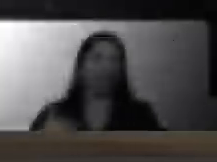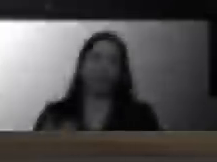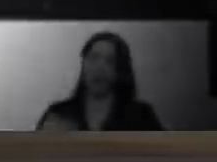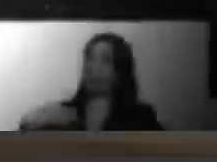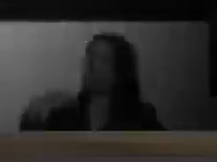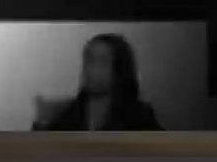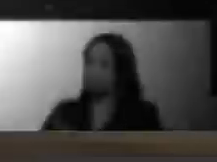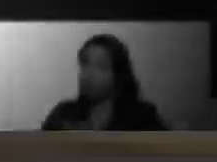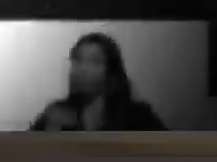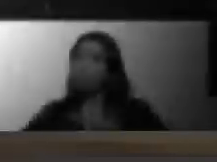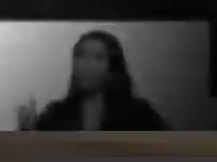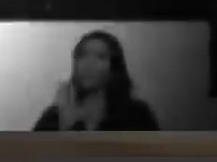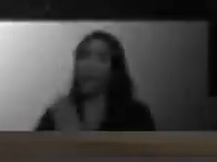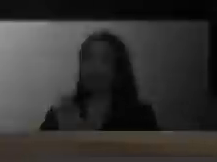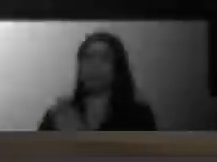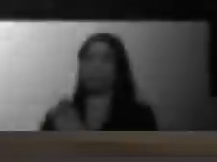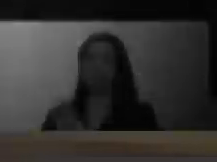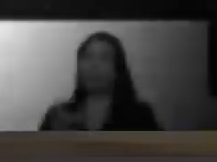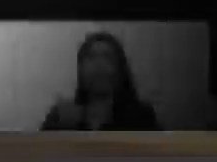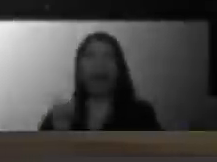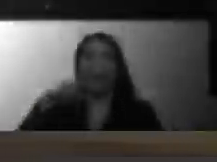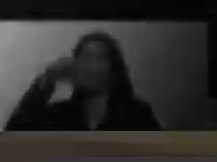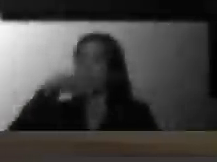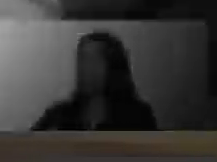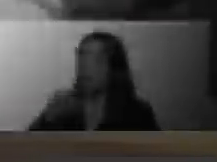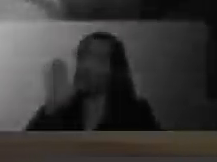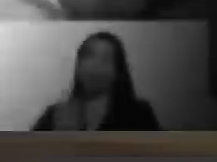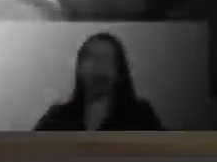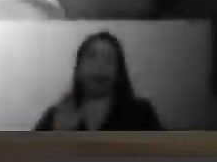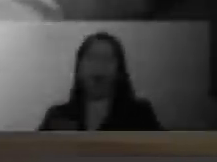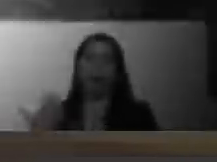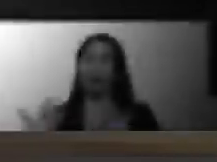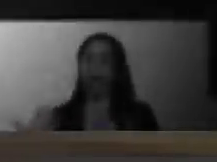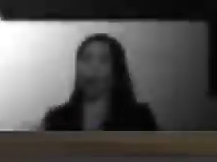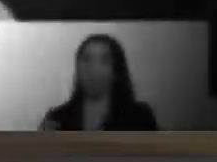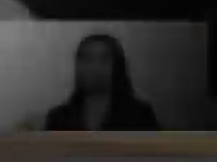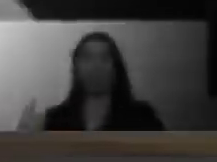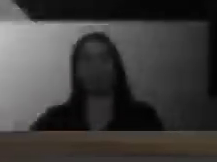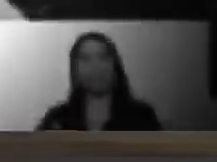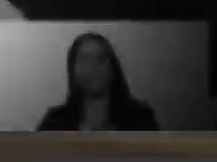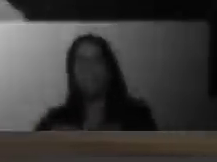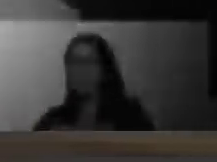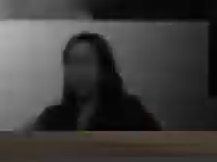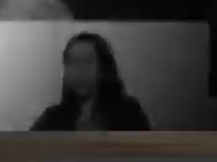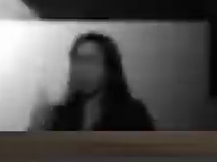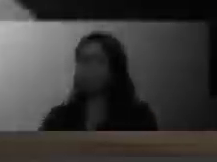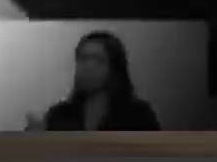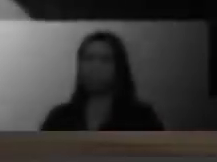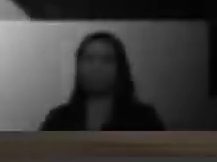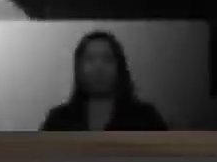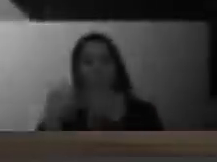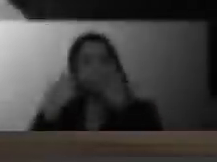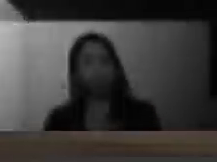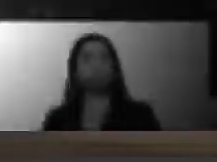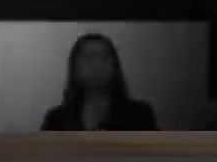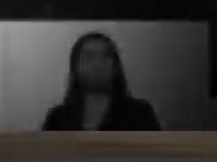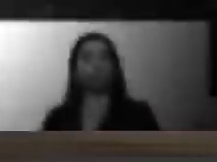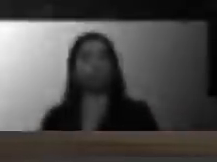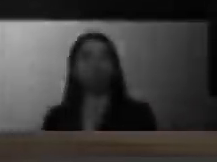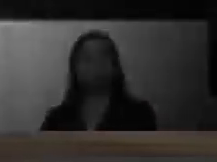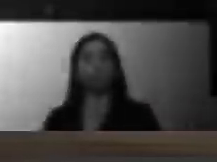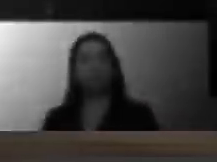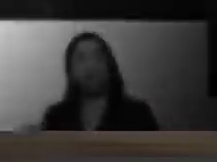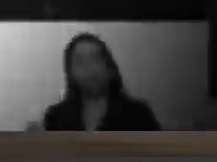por culpa de los norteamericanos teníamos un bloqueo, acto que ocasionó que lo responsabilizaran de tala, quema y toma ilegal de